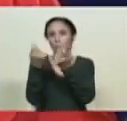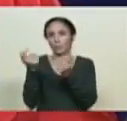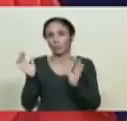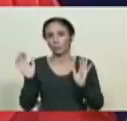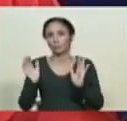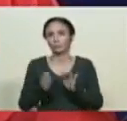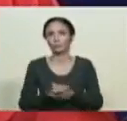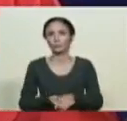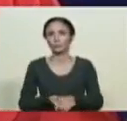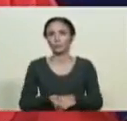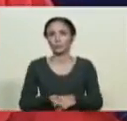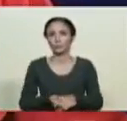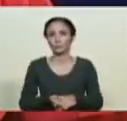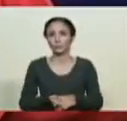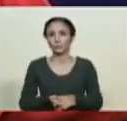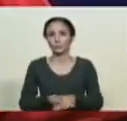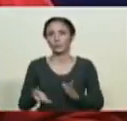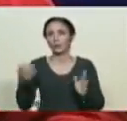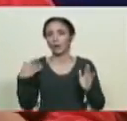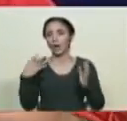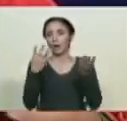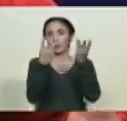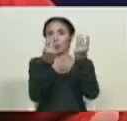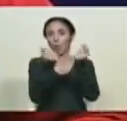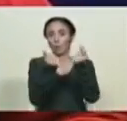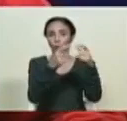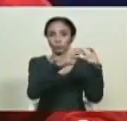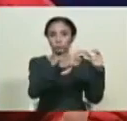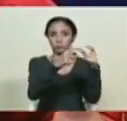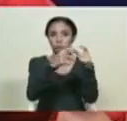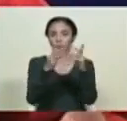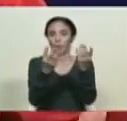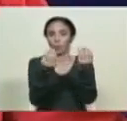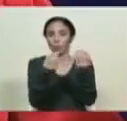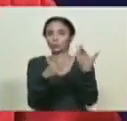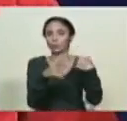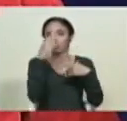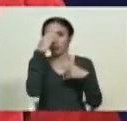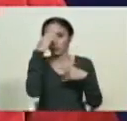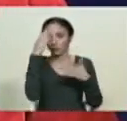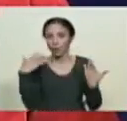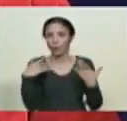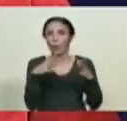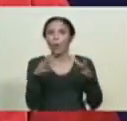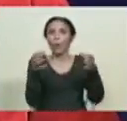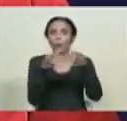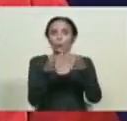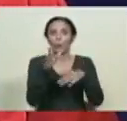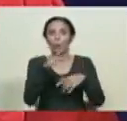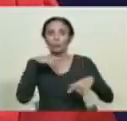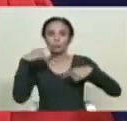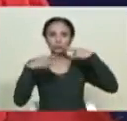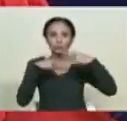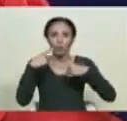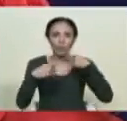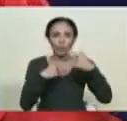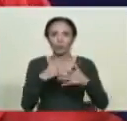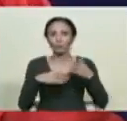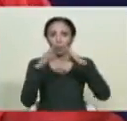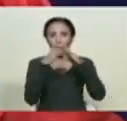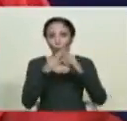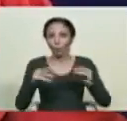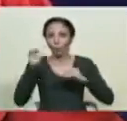nosotros, nuestros números, que ya nosotros tenemos cada punto tricolor en todo el territorio